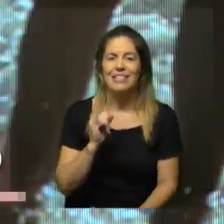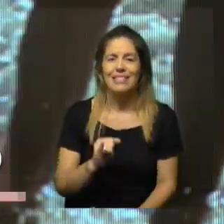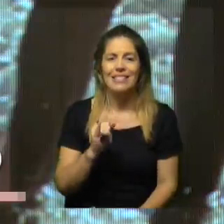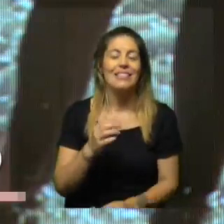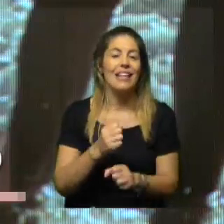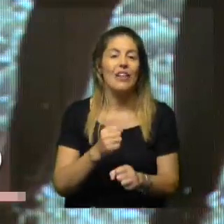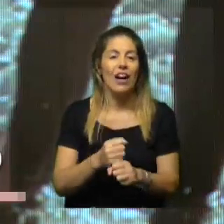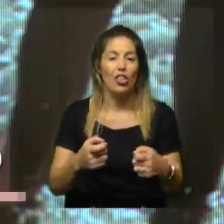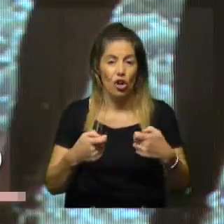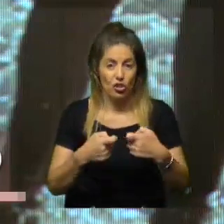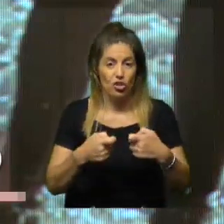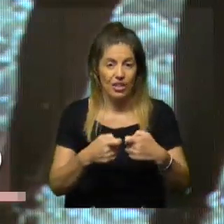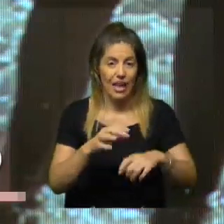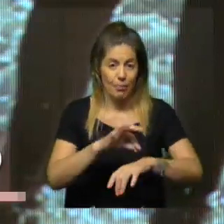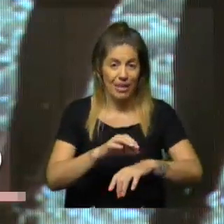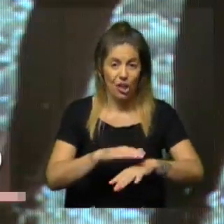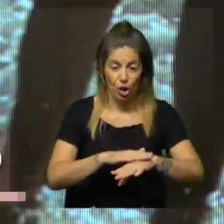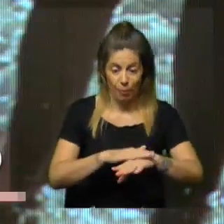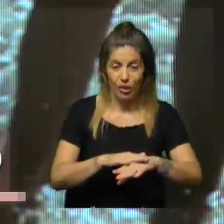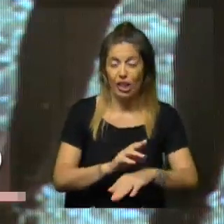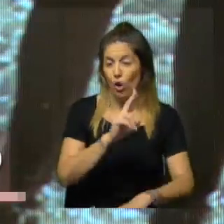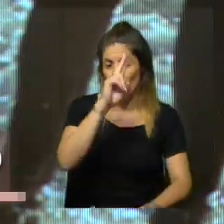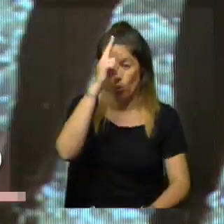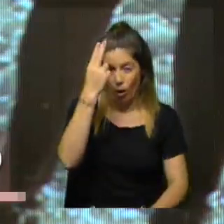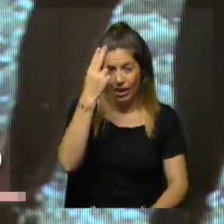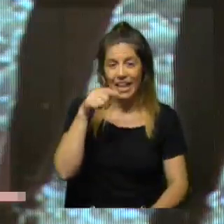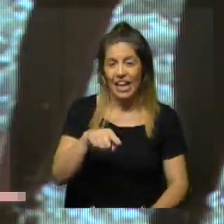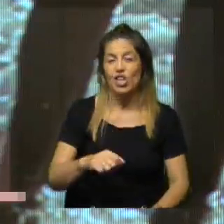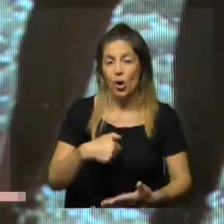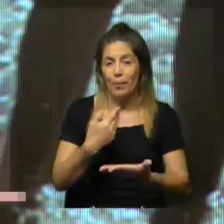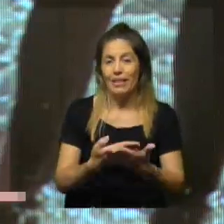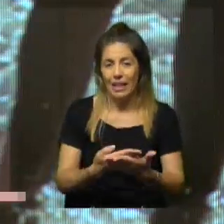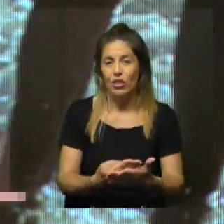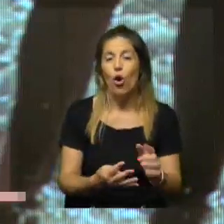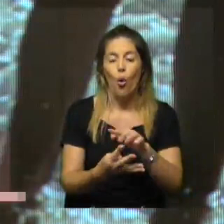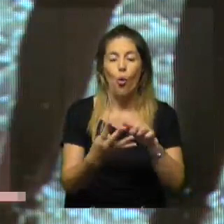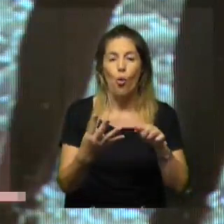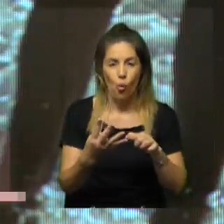ello la Sociedad de Dermatología del Uruguay y bueno, ellos están planteando así